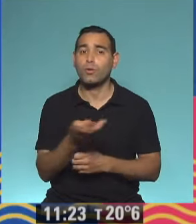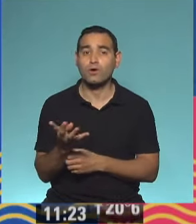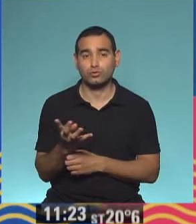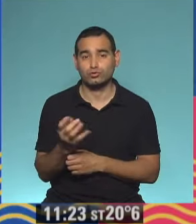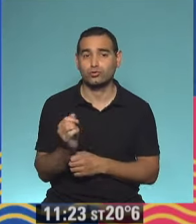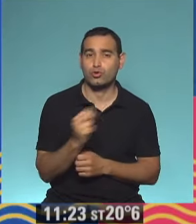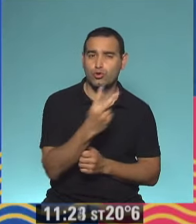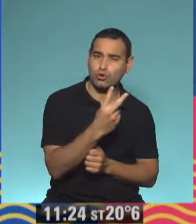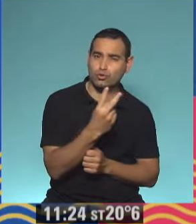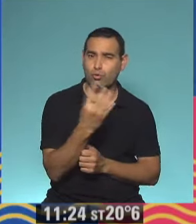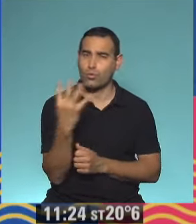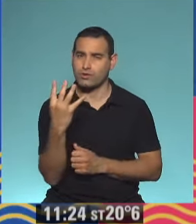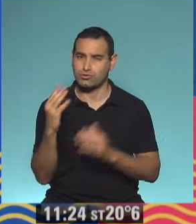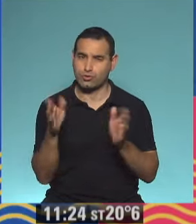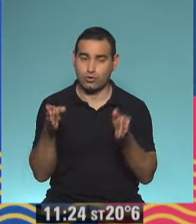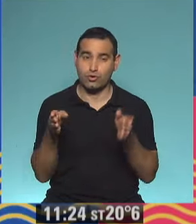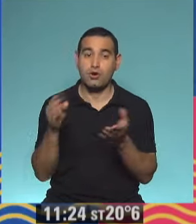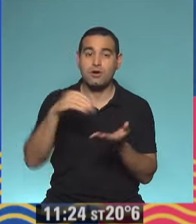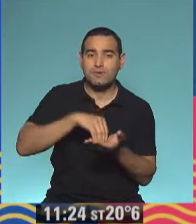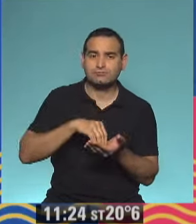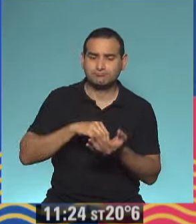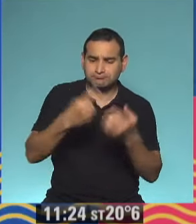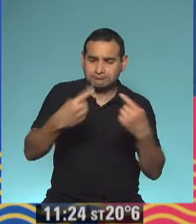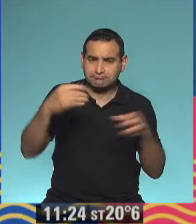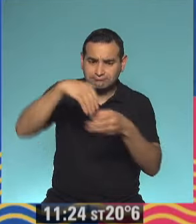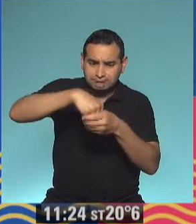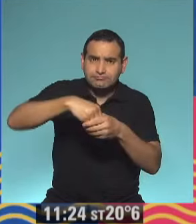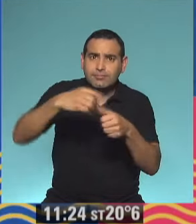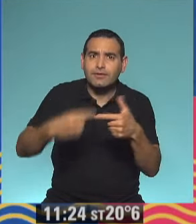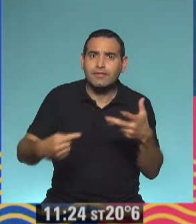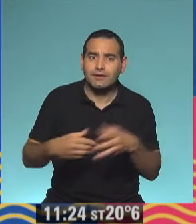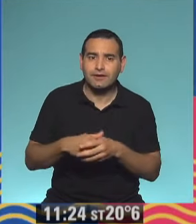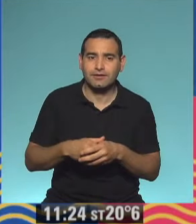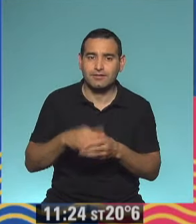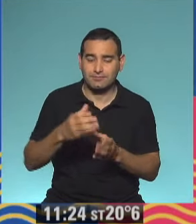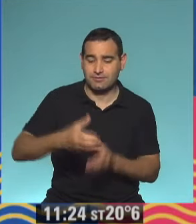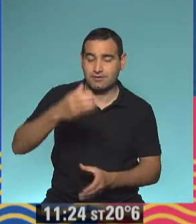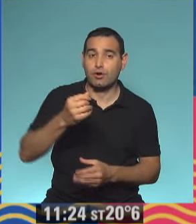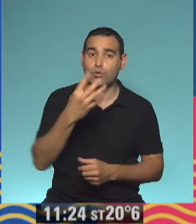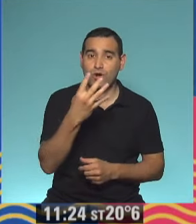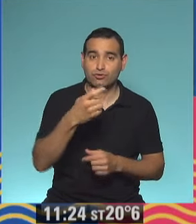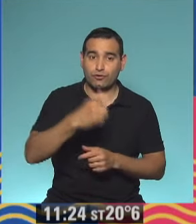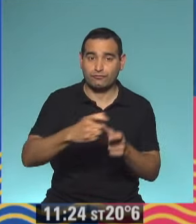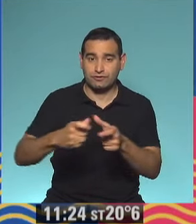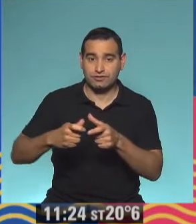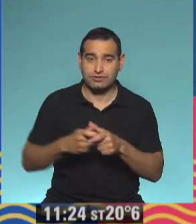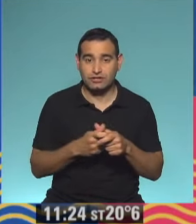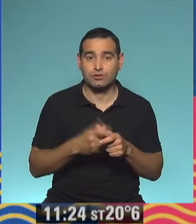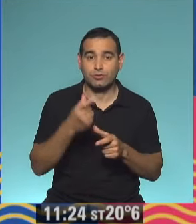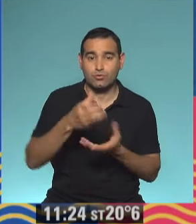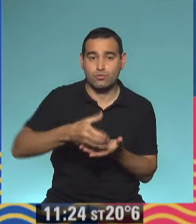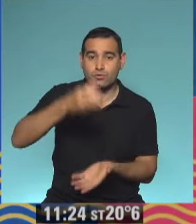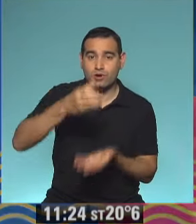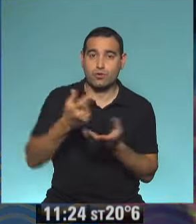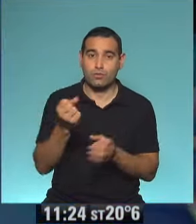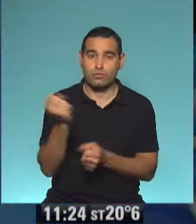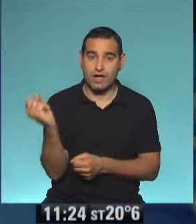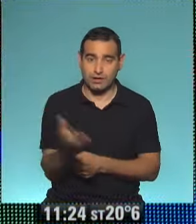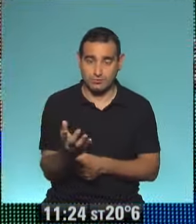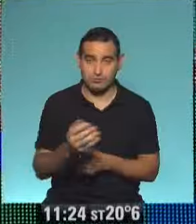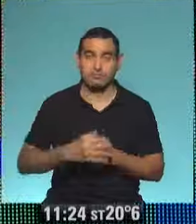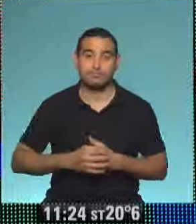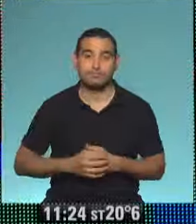de 2 a 4, y elementos que trae el juego, en este caso es esta lata, dice 4 fichas, un cubilete, un dado y un tablero. Y está bueno lo del tiempo